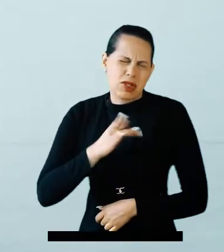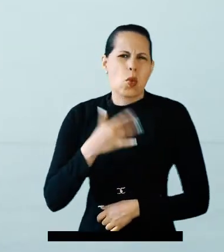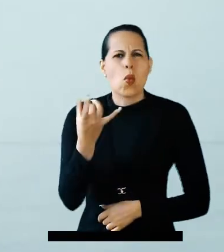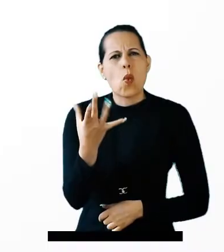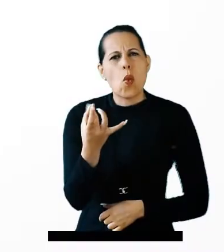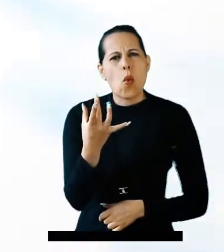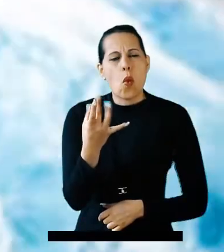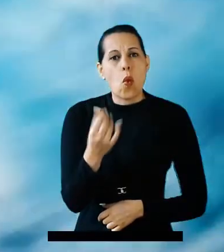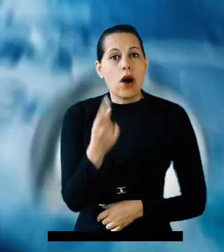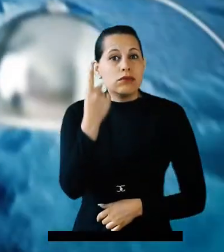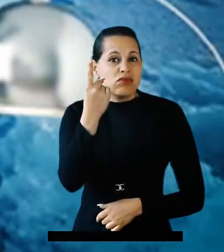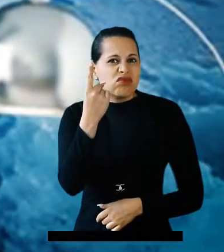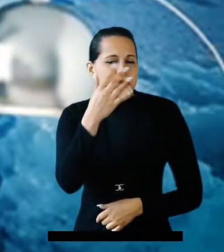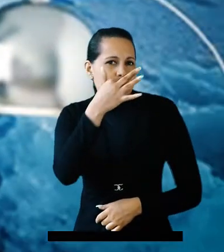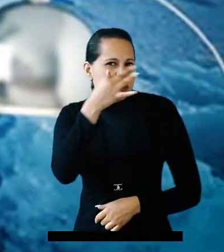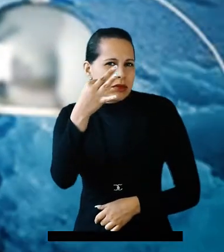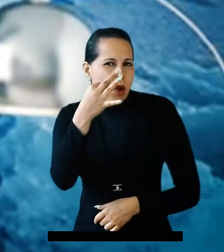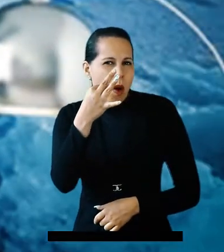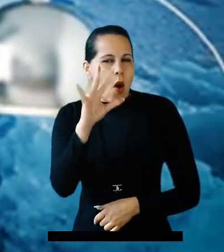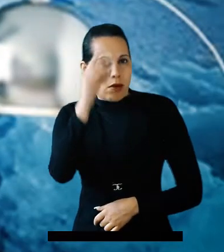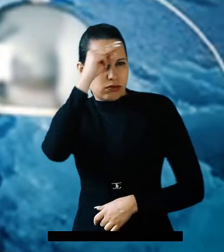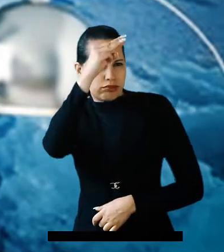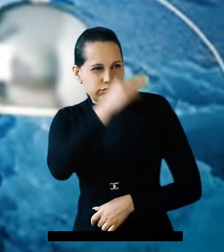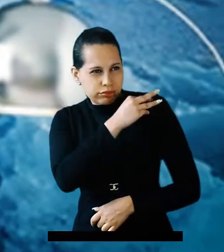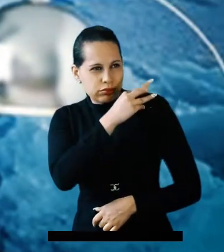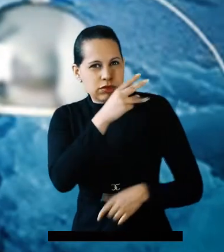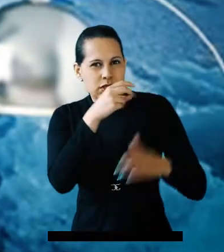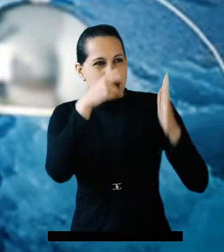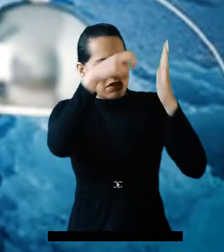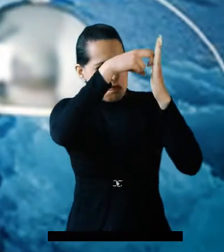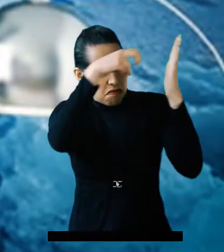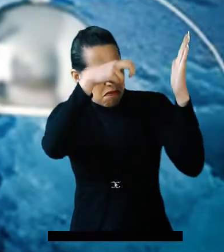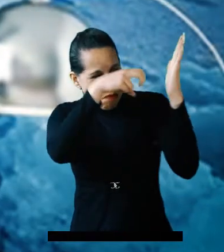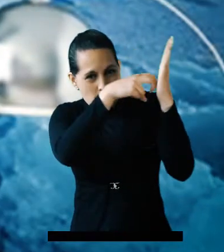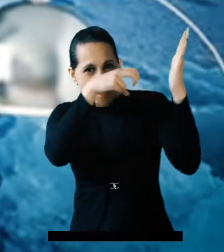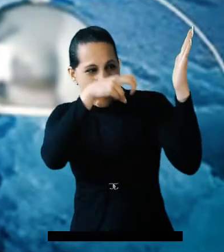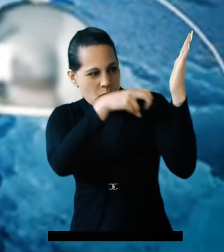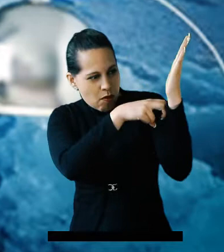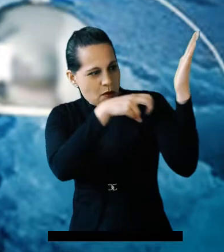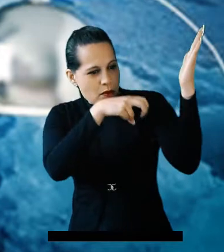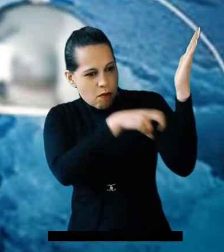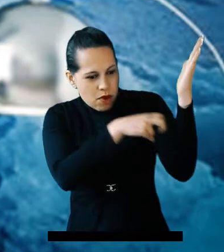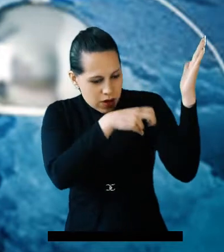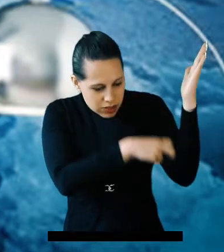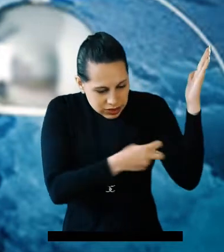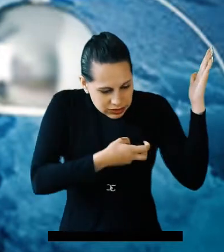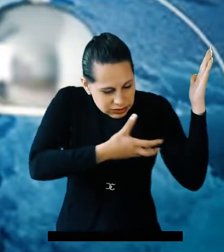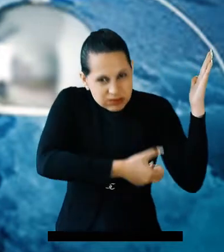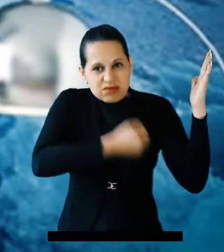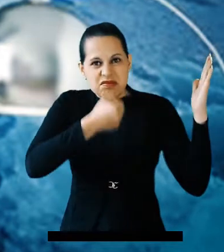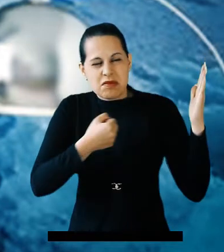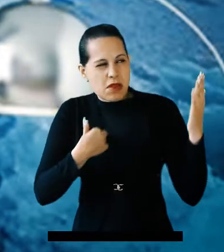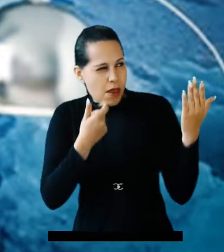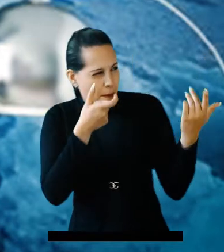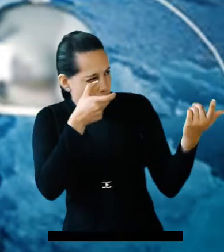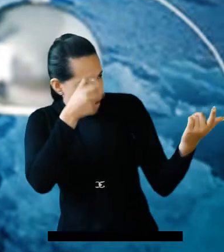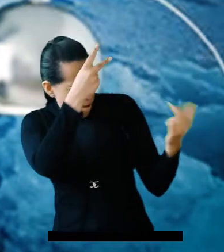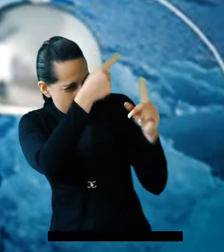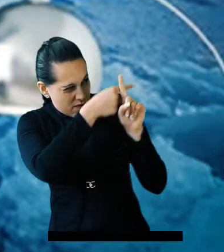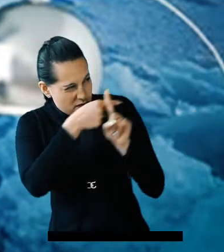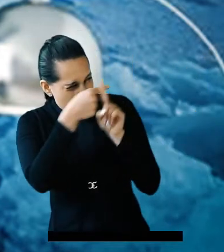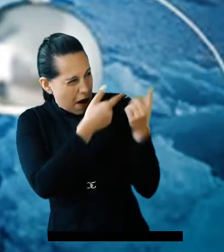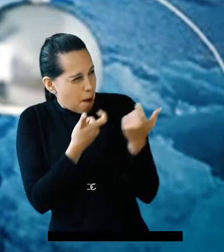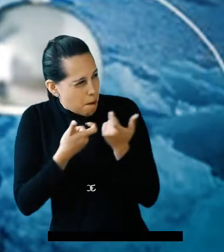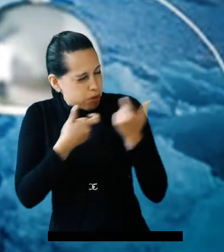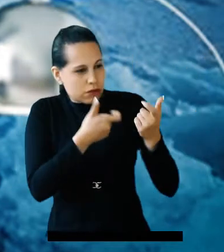marcó. Uno fue un enfermero de combate que estaba haciendo un rescate, un descenso vertical, y el francotirador le disparó y le